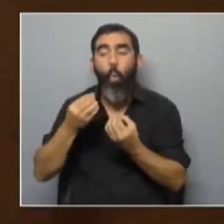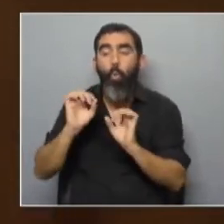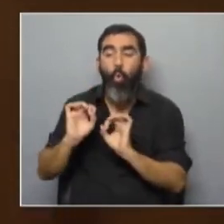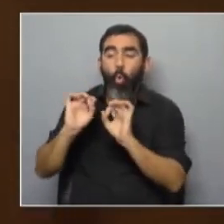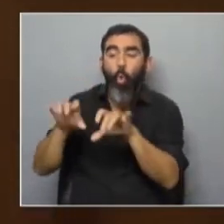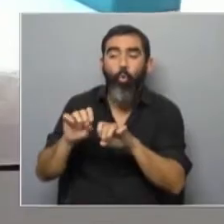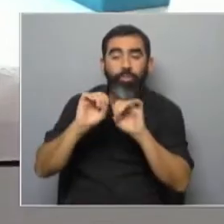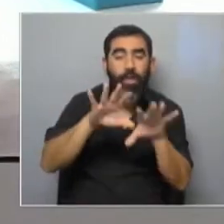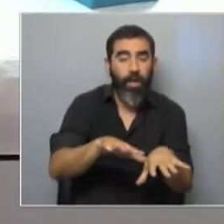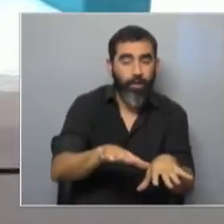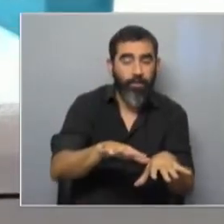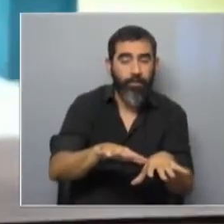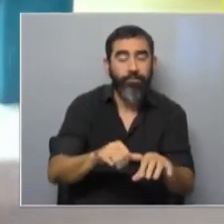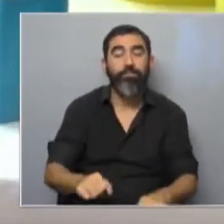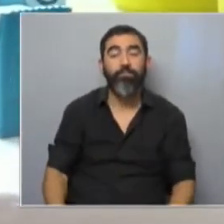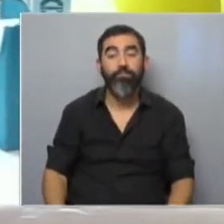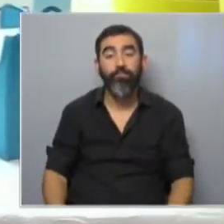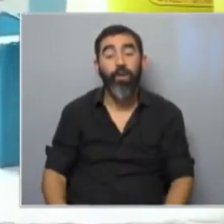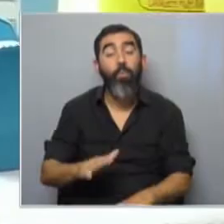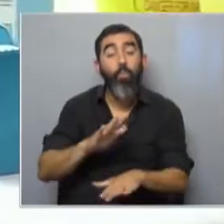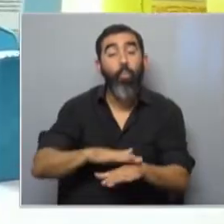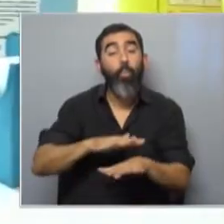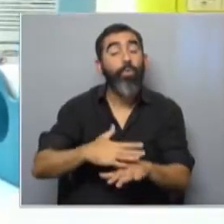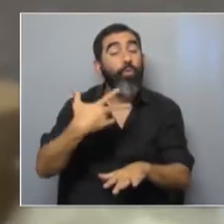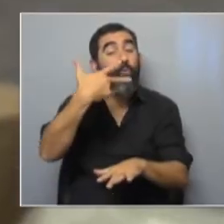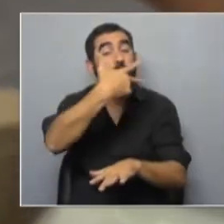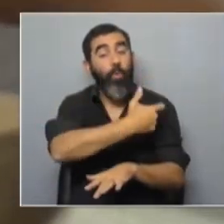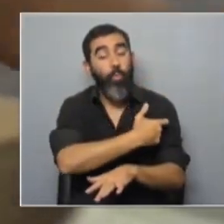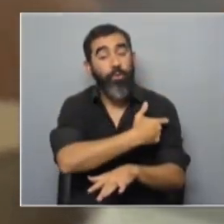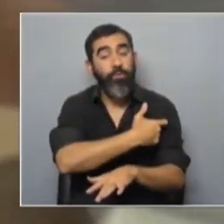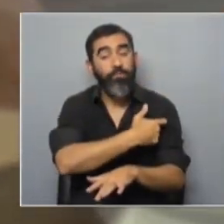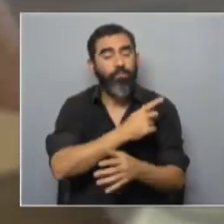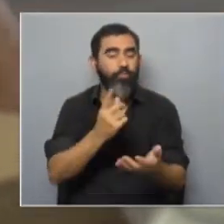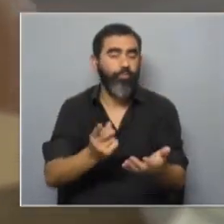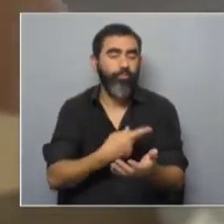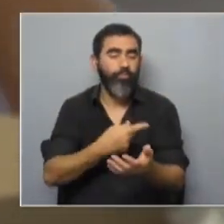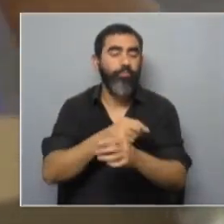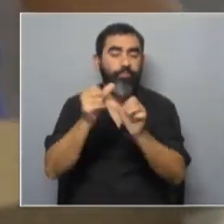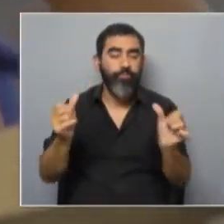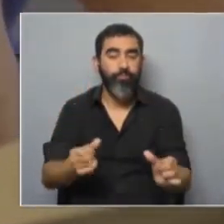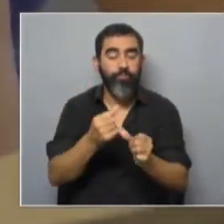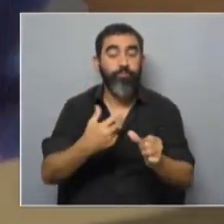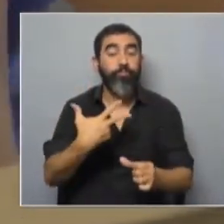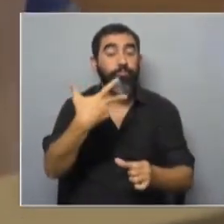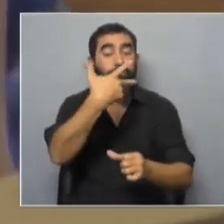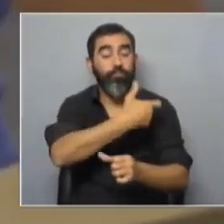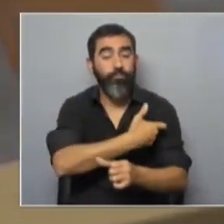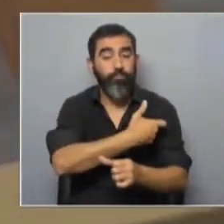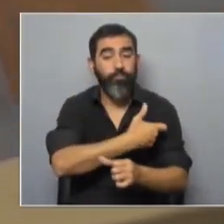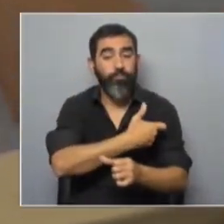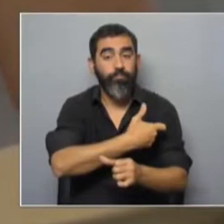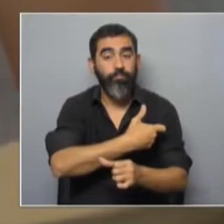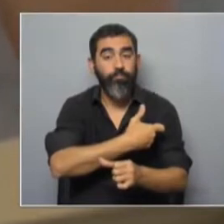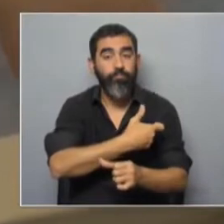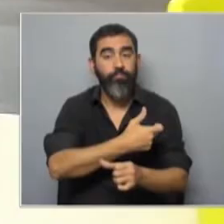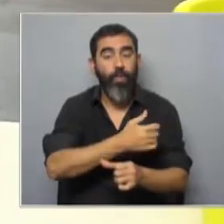contagia, y a la hora de ver las vacunas, habitualmente lo que se hace es utilizar vacunas que se